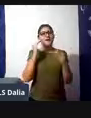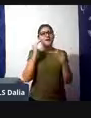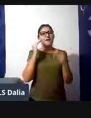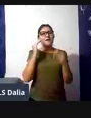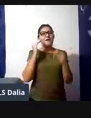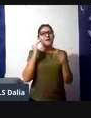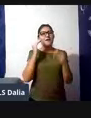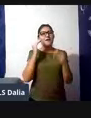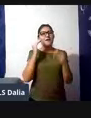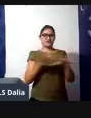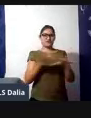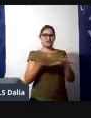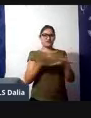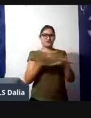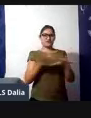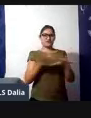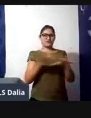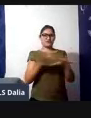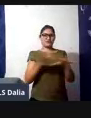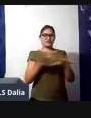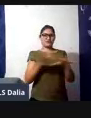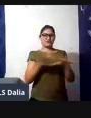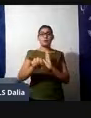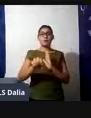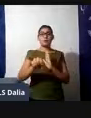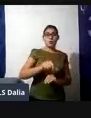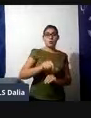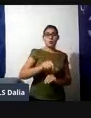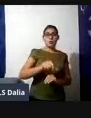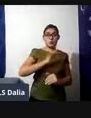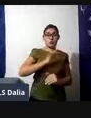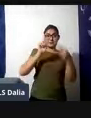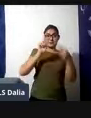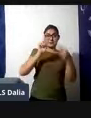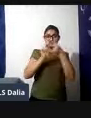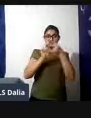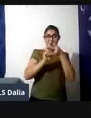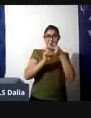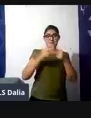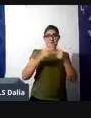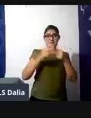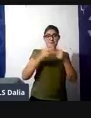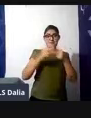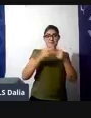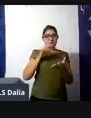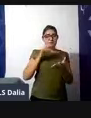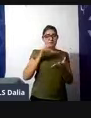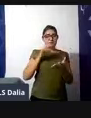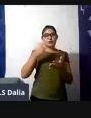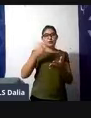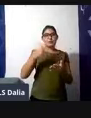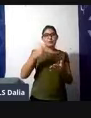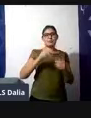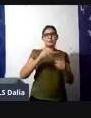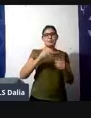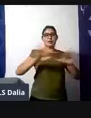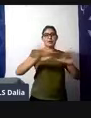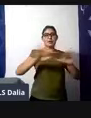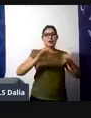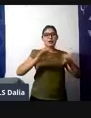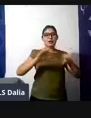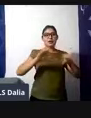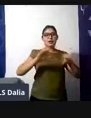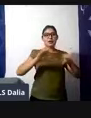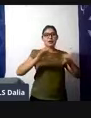fui doble trending topic por una declaración que hice que se volvió mega viral, mega, mega viral,